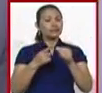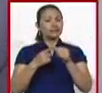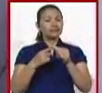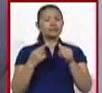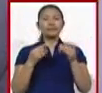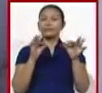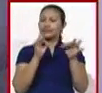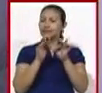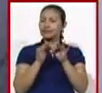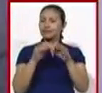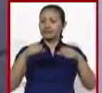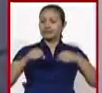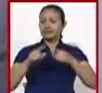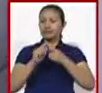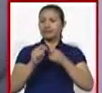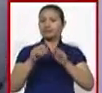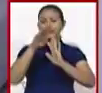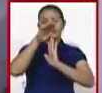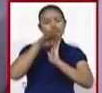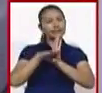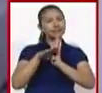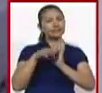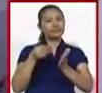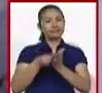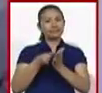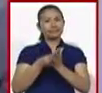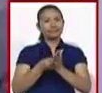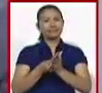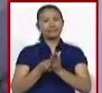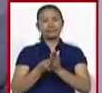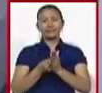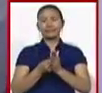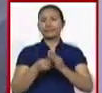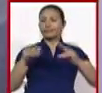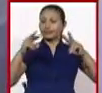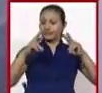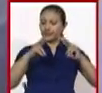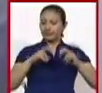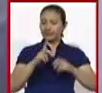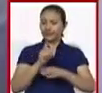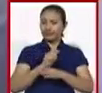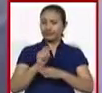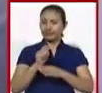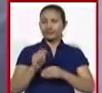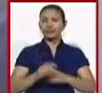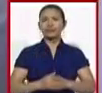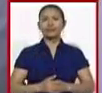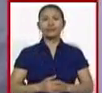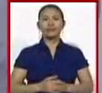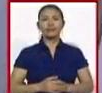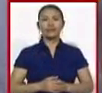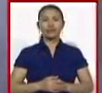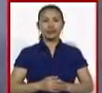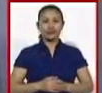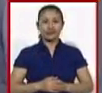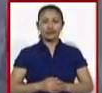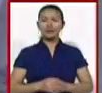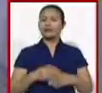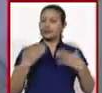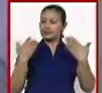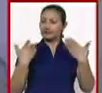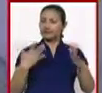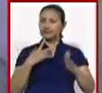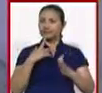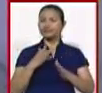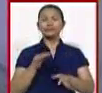principio de arreglo con los mototaxistas que exigían una rebaja en la tasa de la inspección de la tasa para el tráfico vehicular. Así